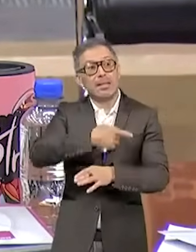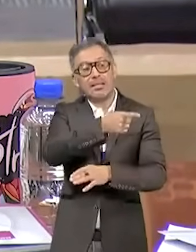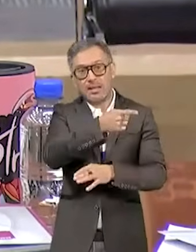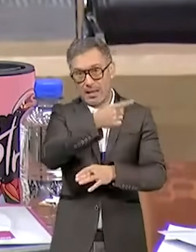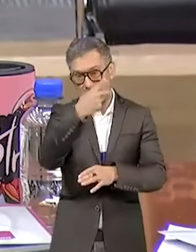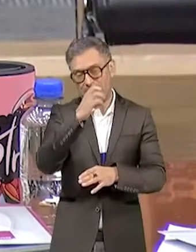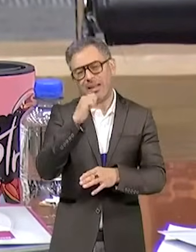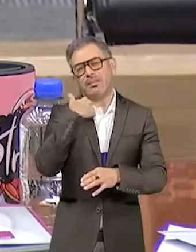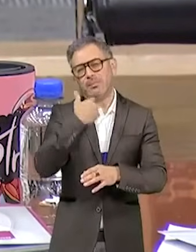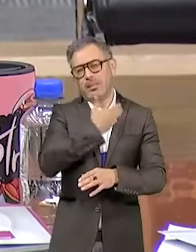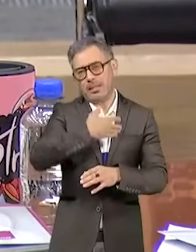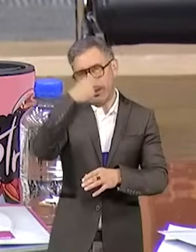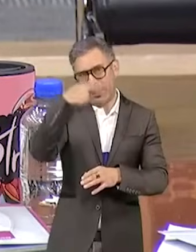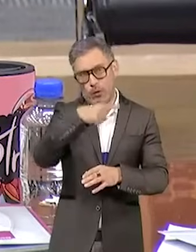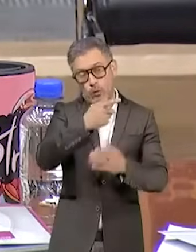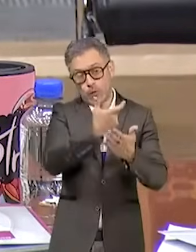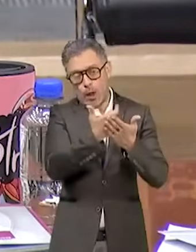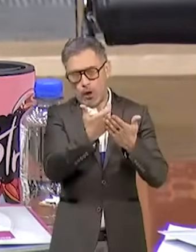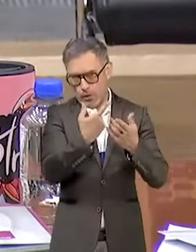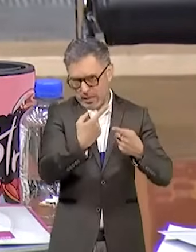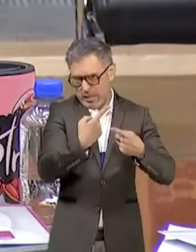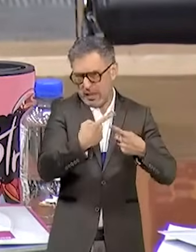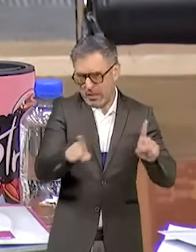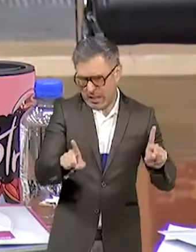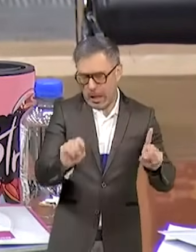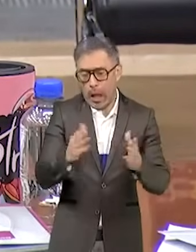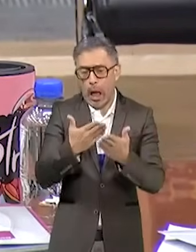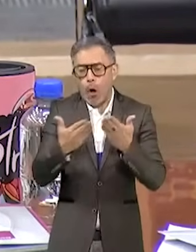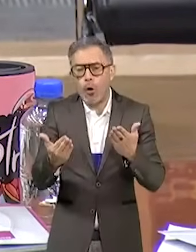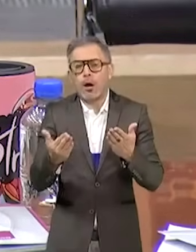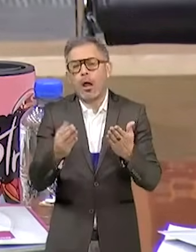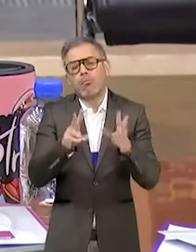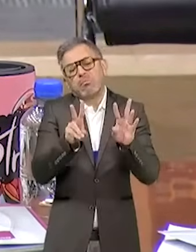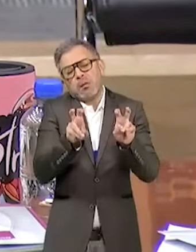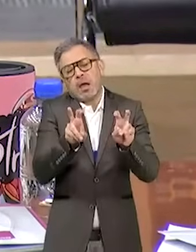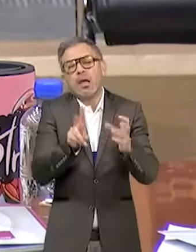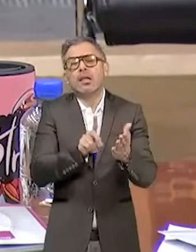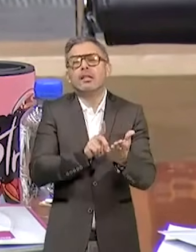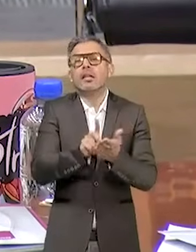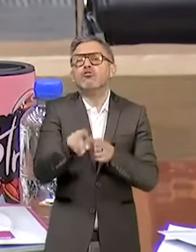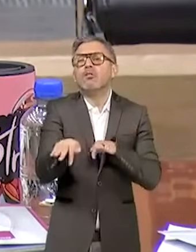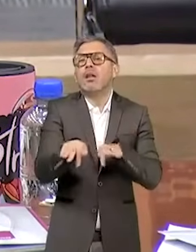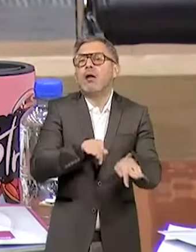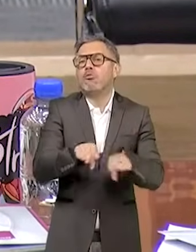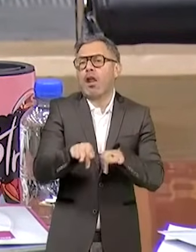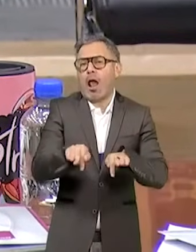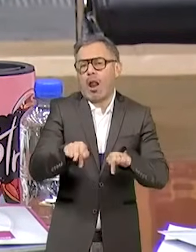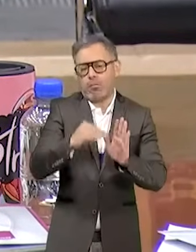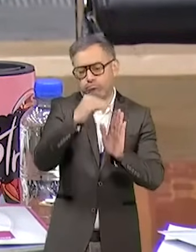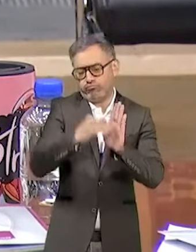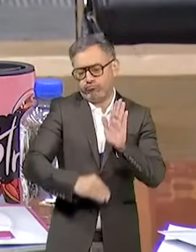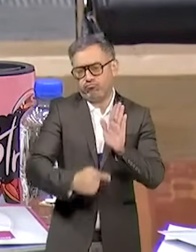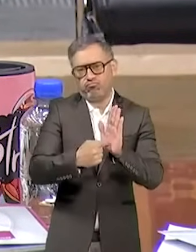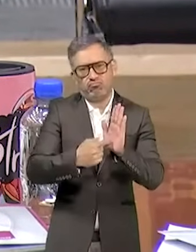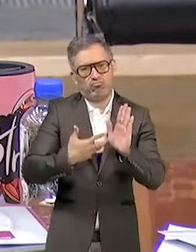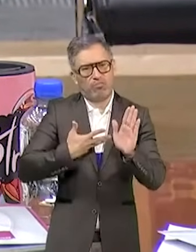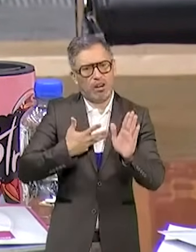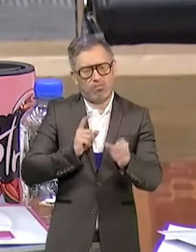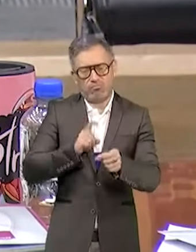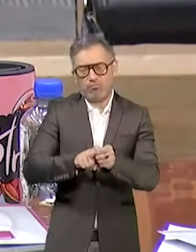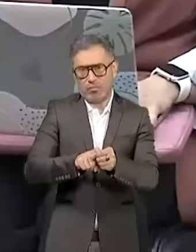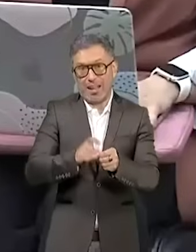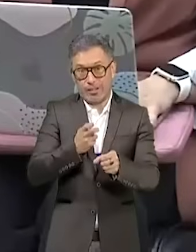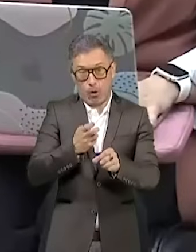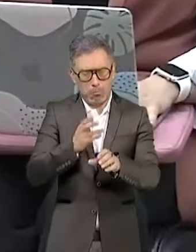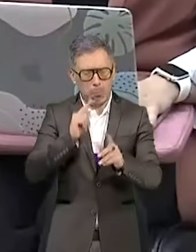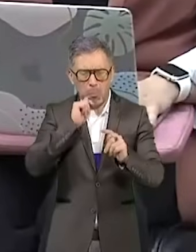también hay algo que se llama derechos laborales adquiridos. Más allá de eso, yo en su momento, como consejera electoral,